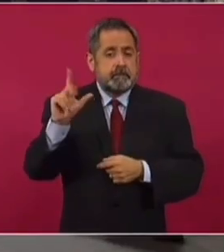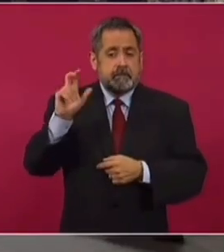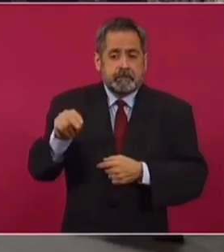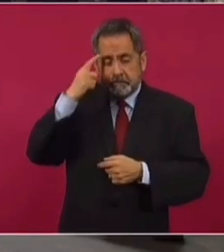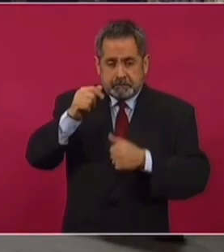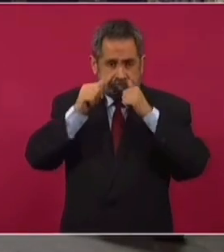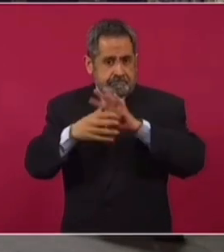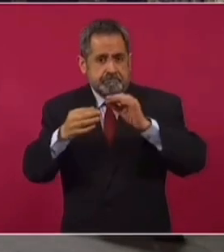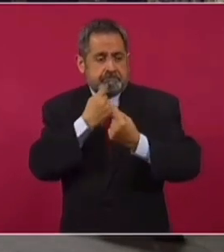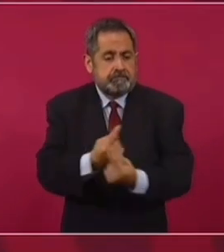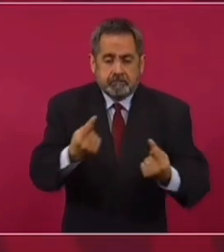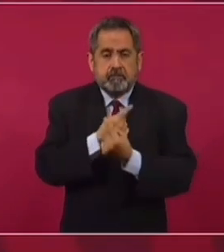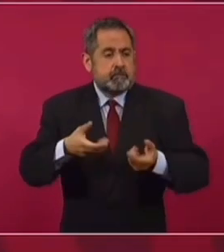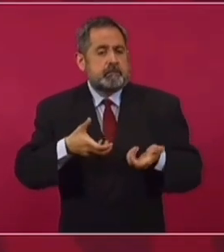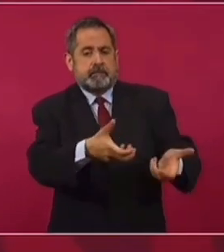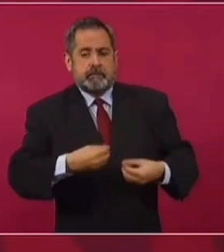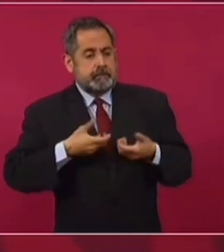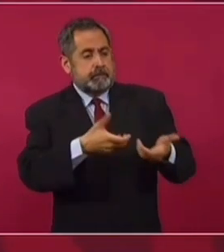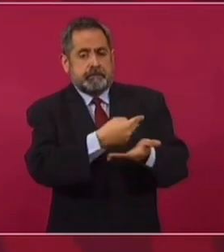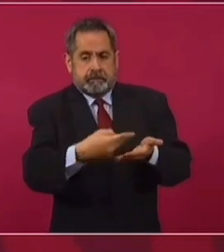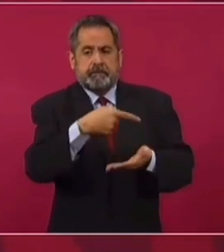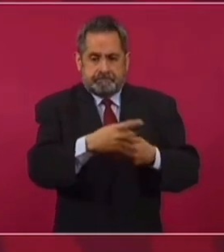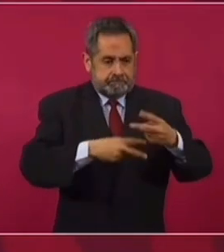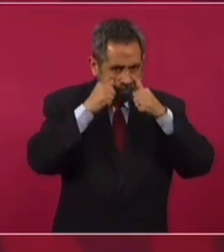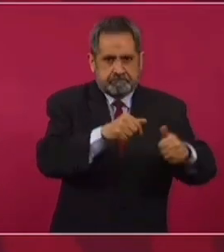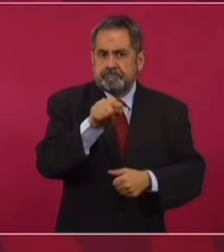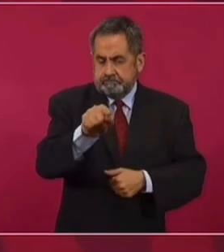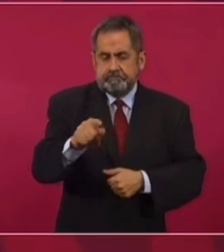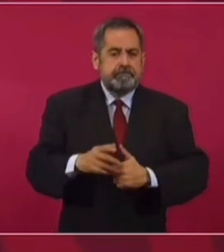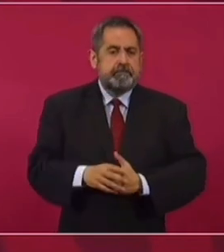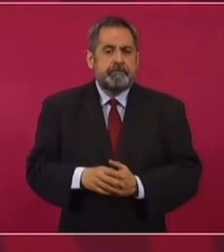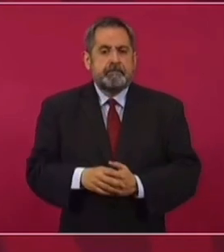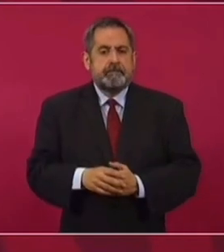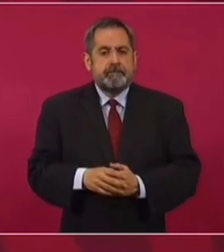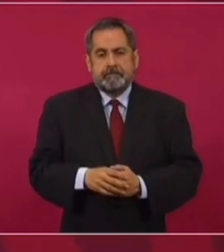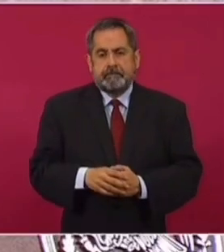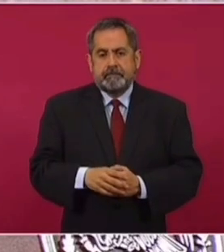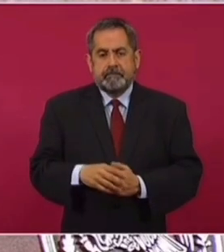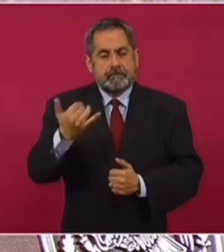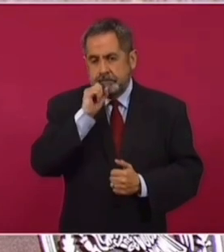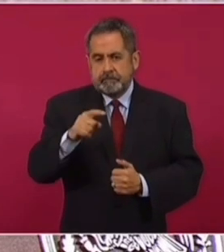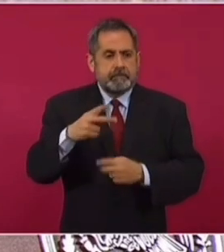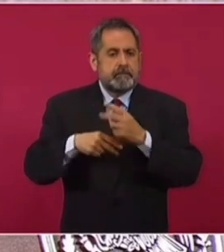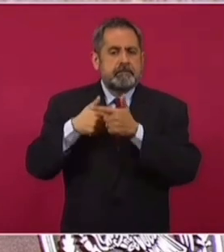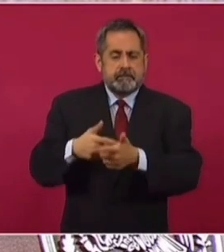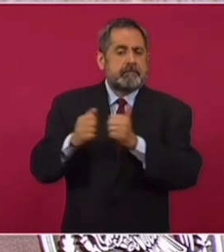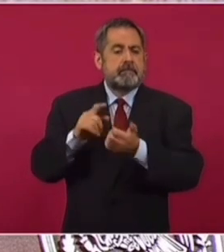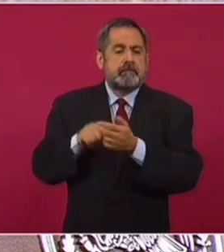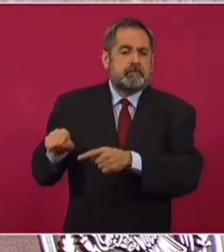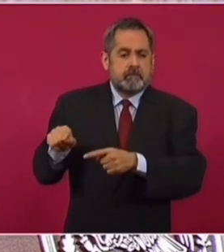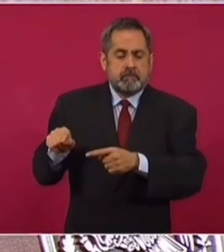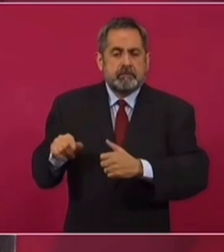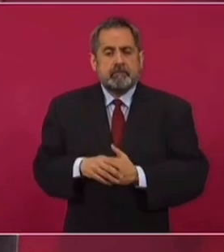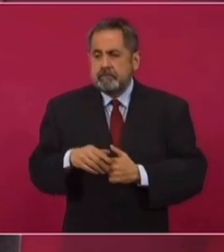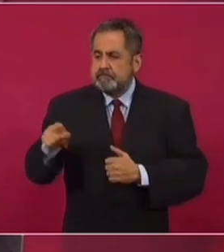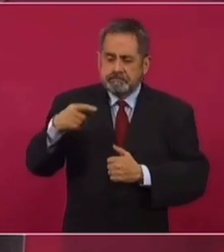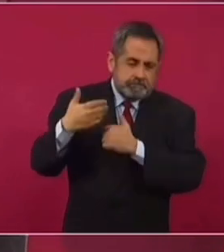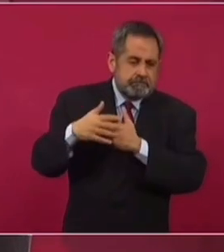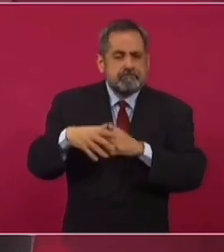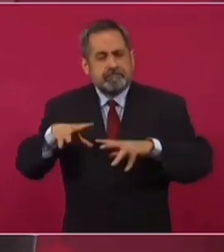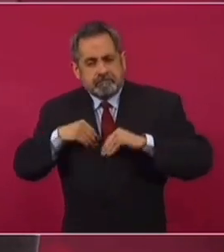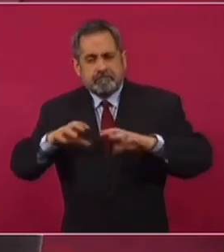de atención a niñas niños de la calle hicimos el compromiso y seguir con las opciones